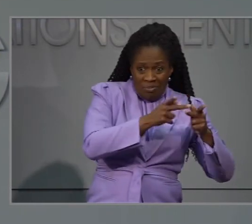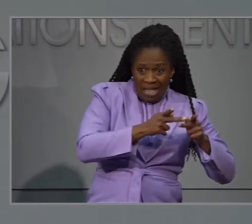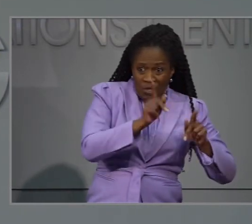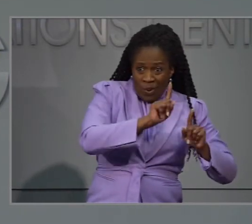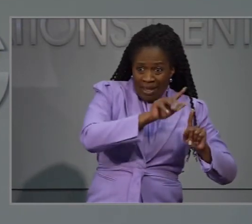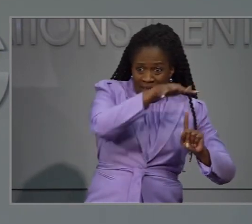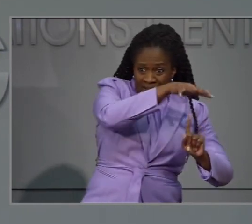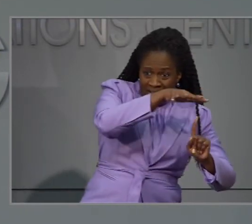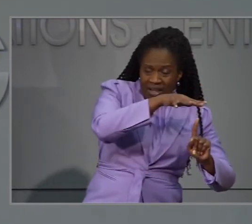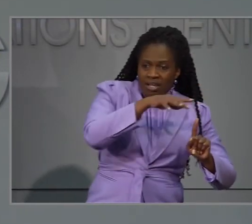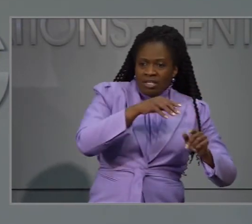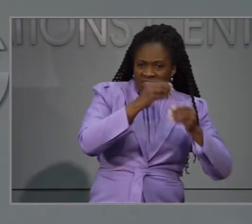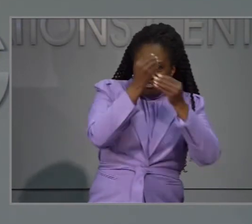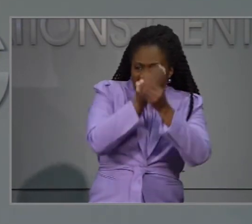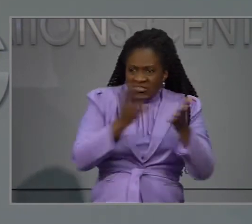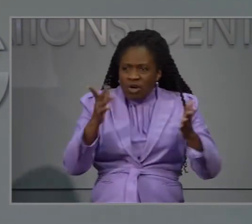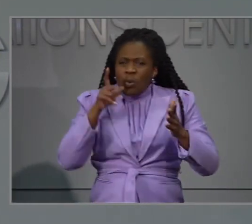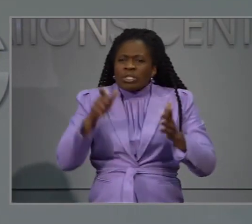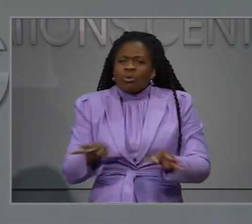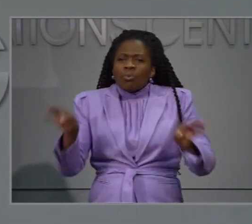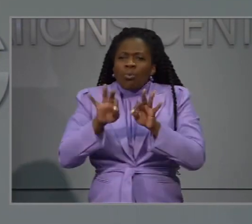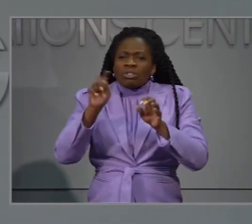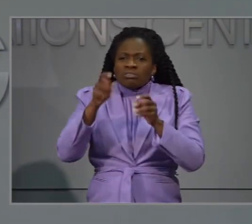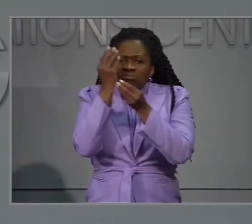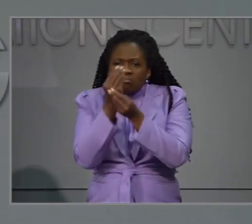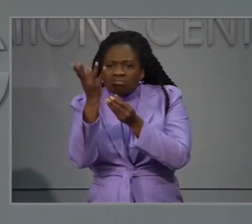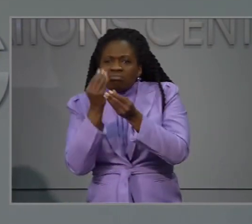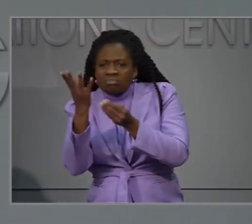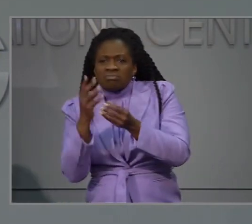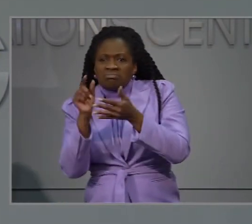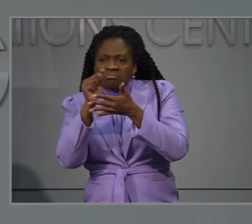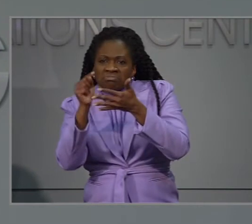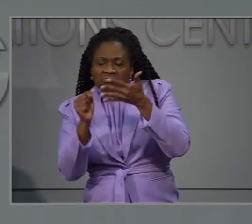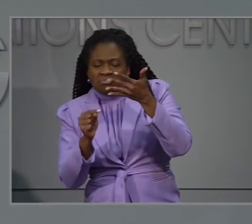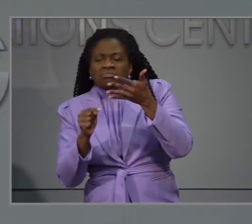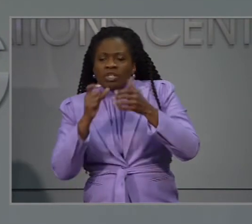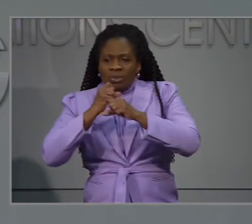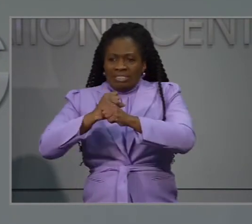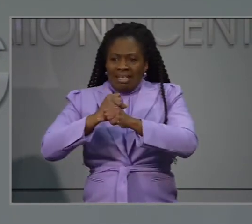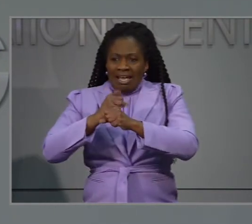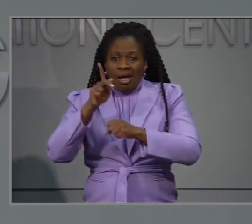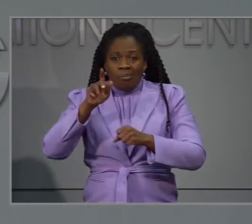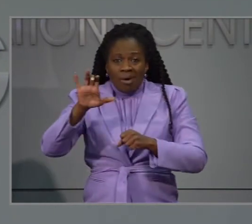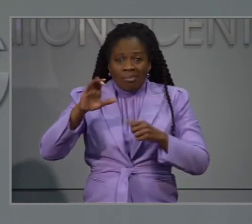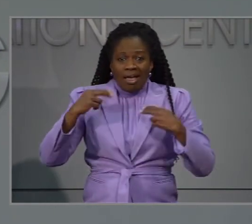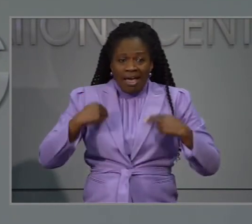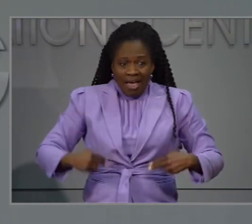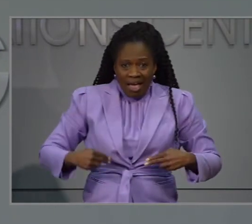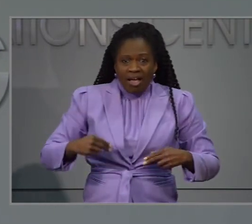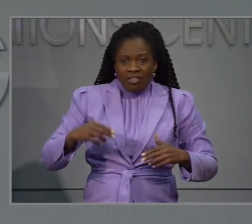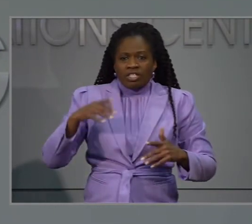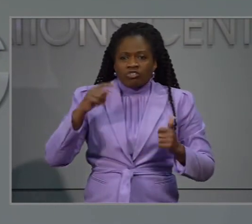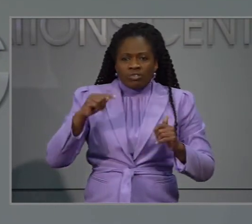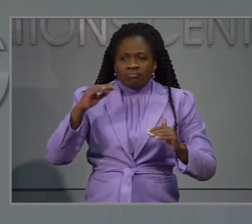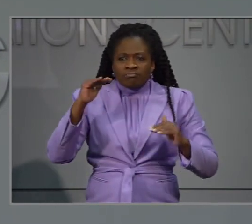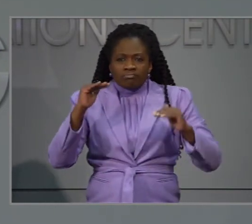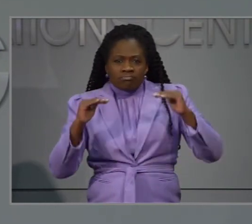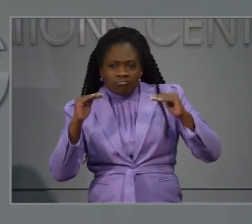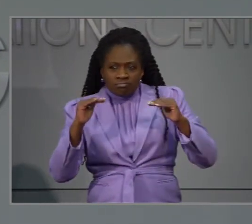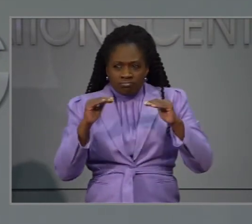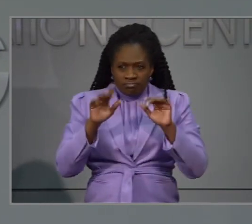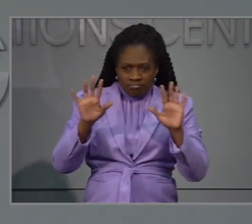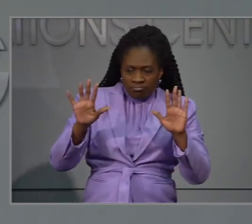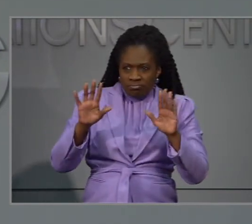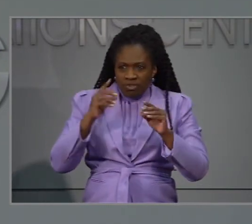instalación así como compartir la información que es necesaria para poder proteger la salud pública así como ser